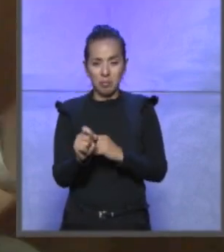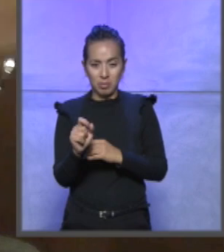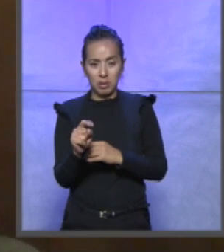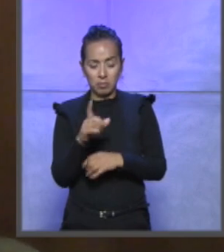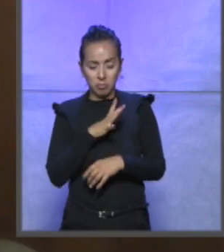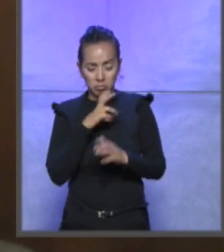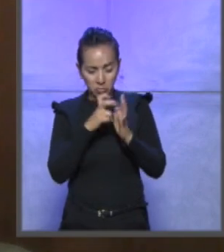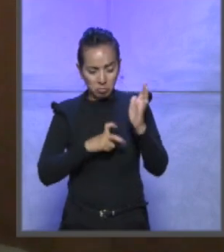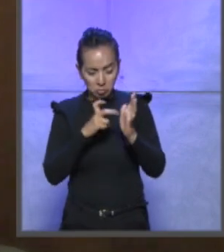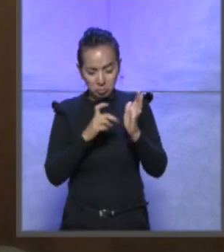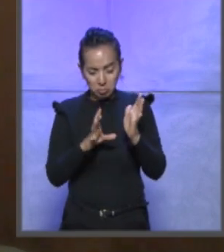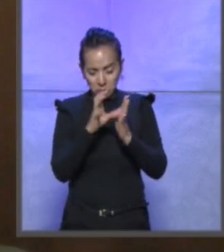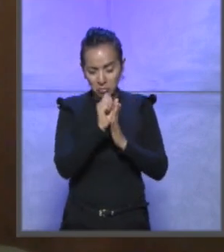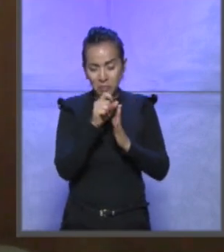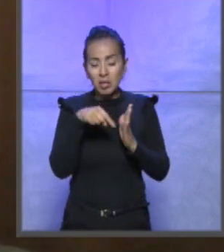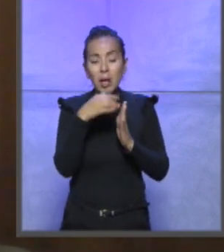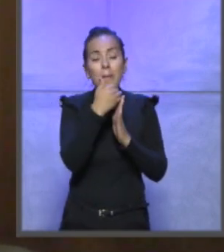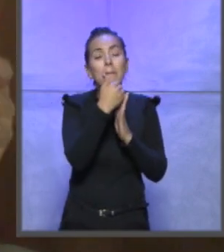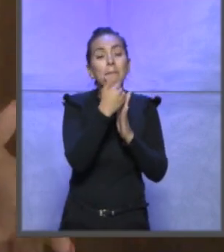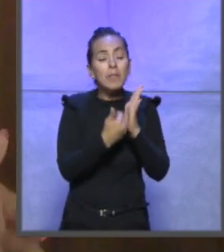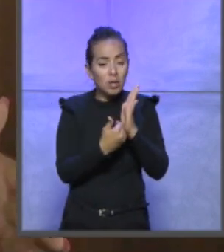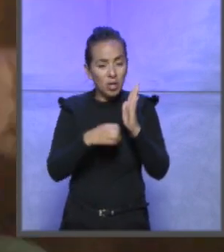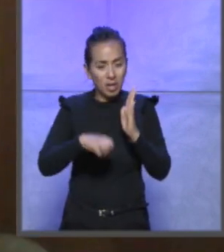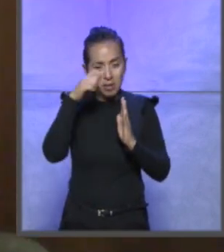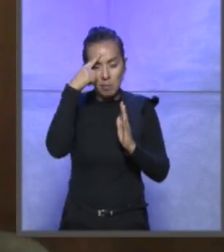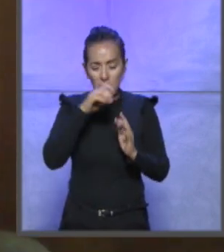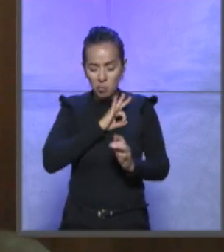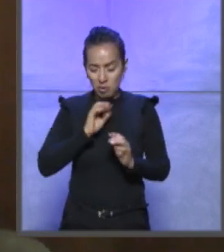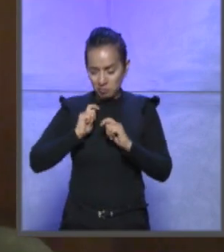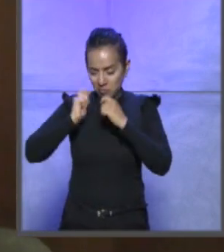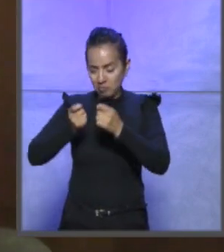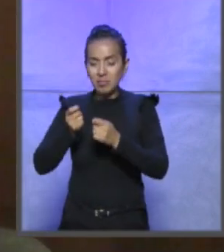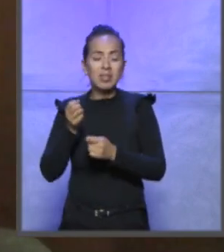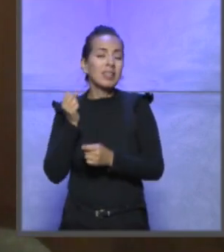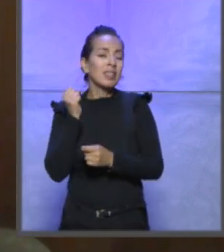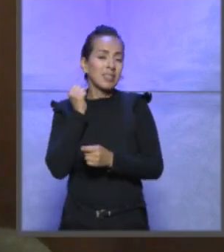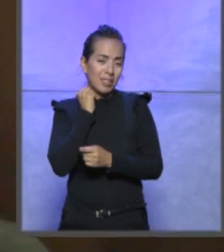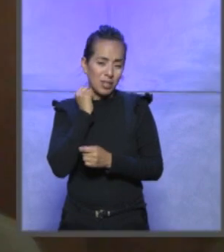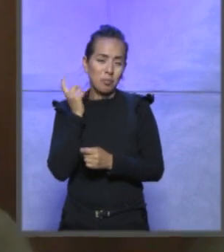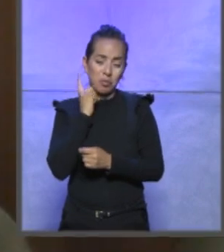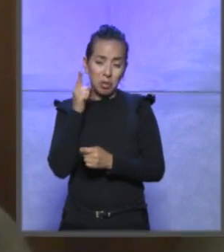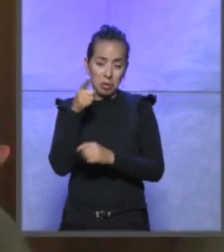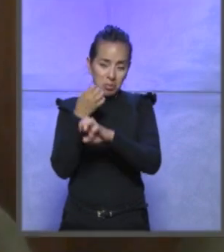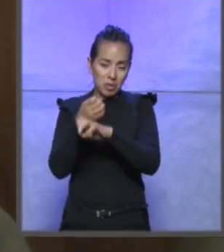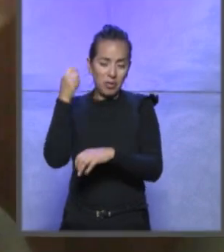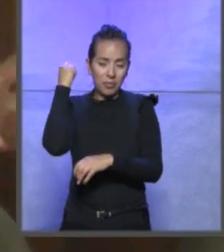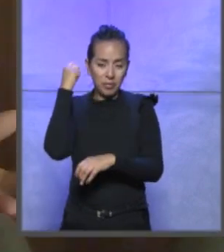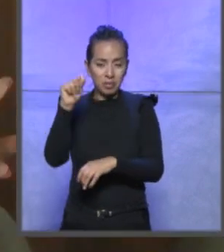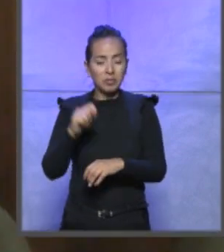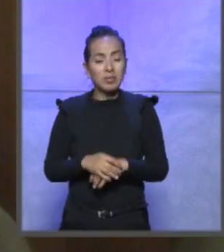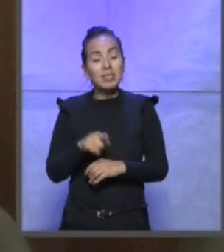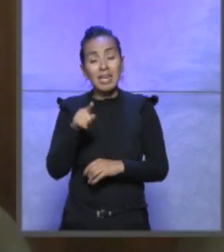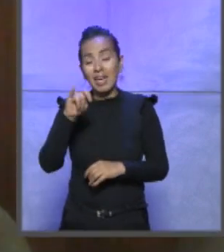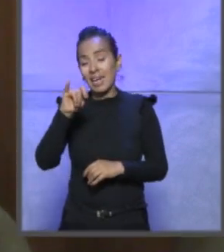la que se disminuyó la edad para poder ser regidor o diputado en el estado de Tabasco. Y bueno, pues no bastó